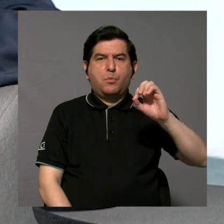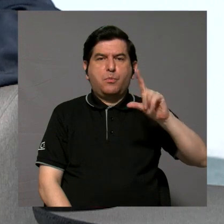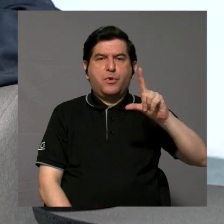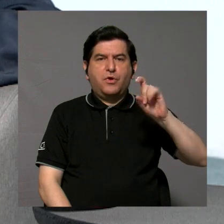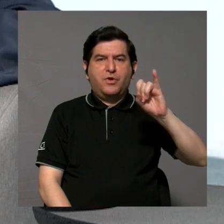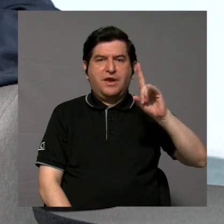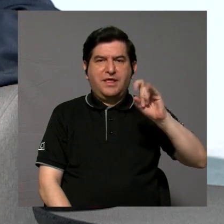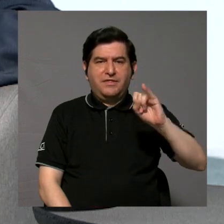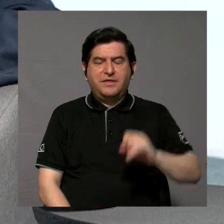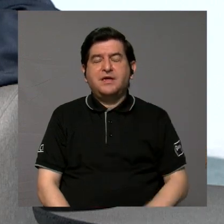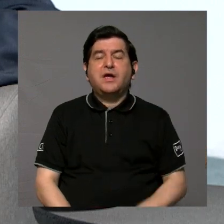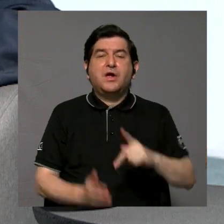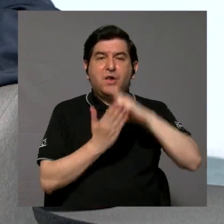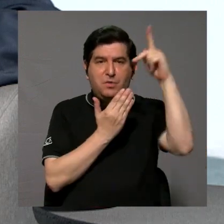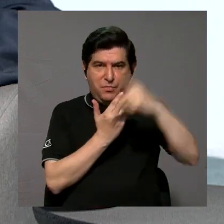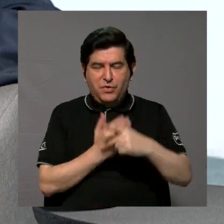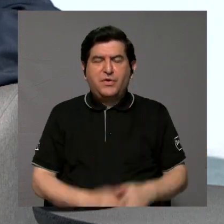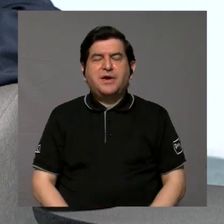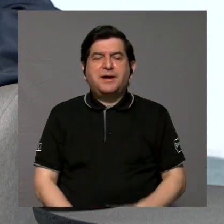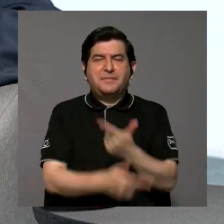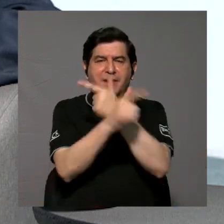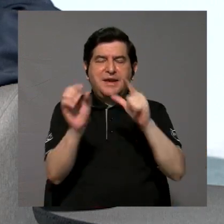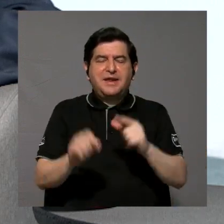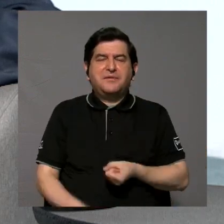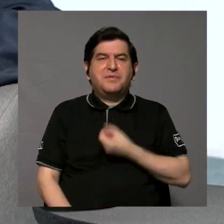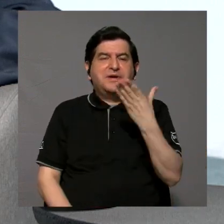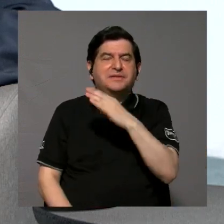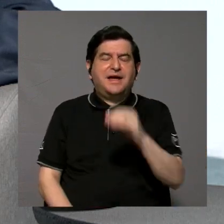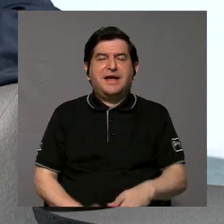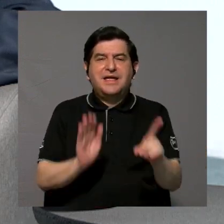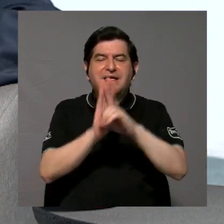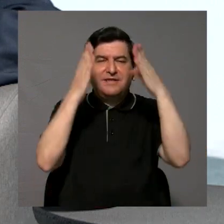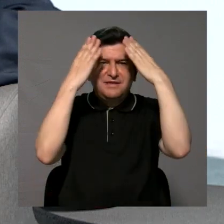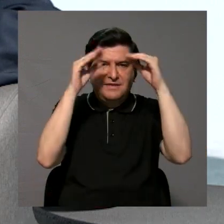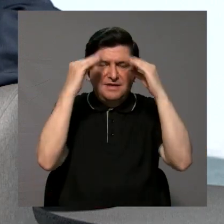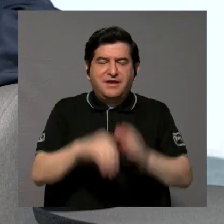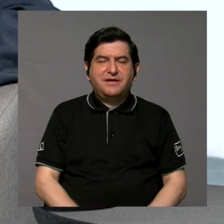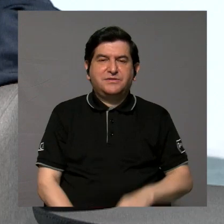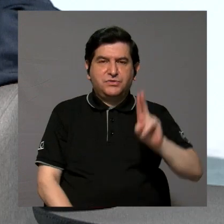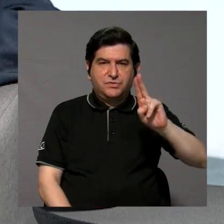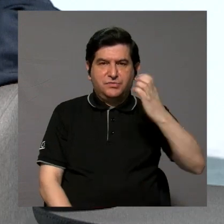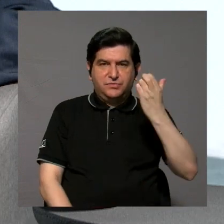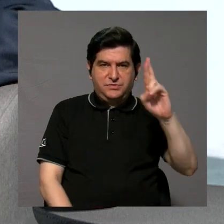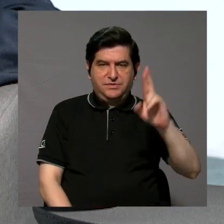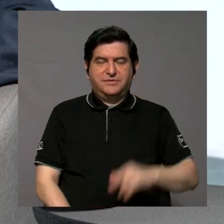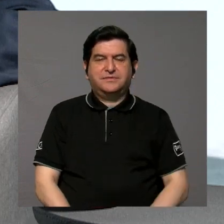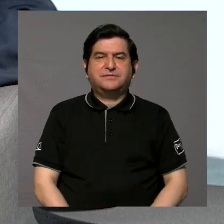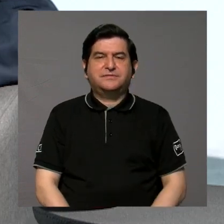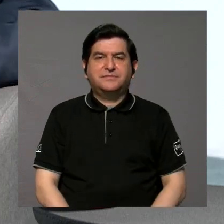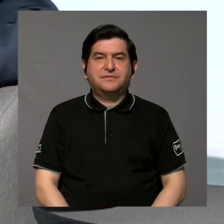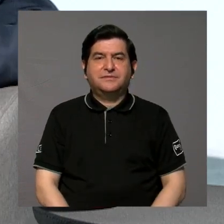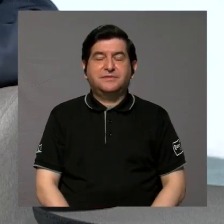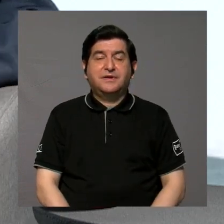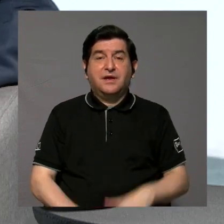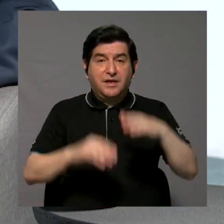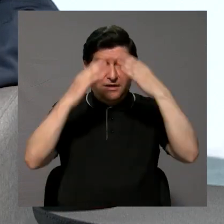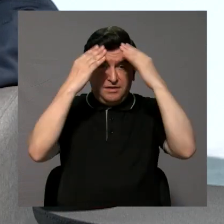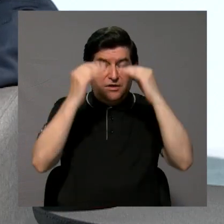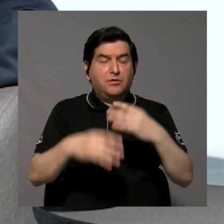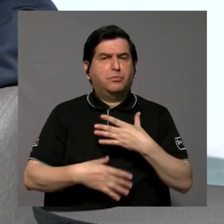Programa de Libertad de Expresión y Derecho a la Información de la Universidad de Costa Rica, y tienen